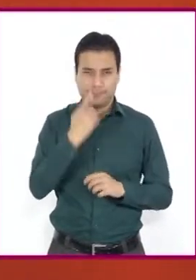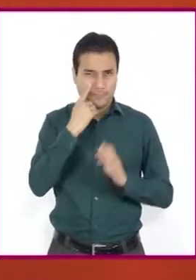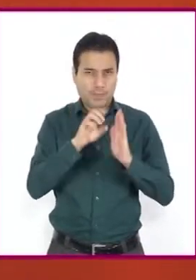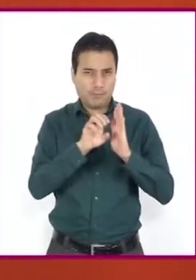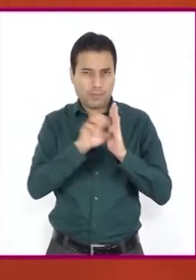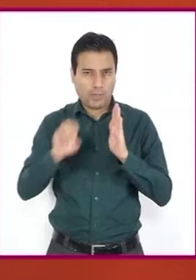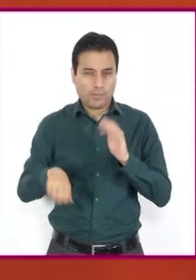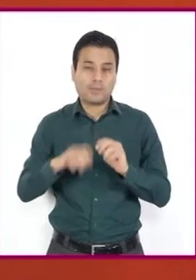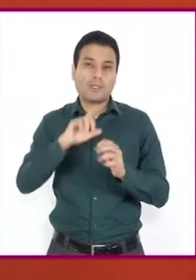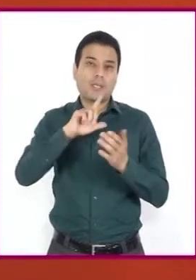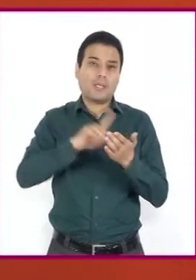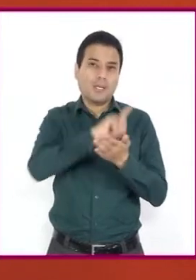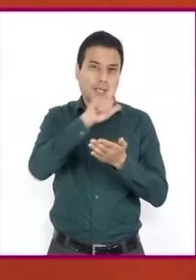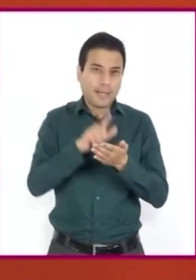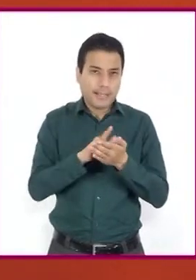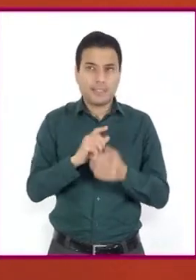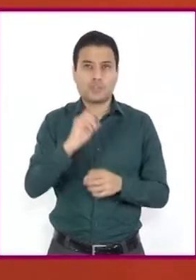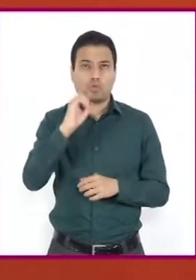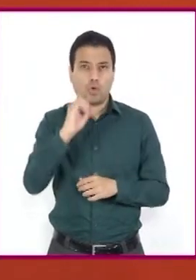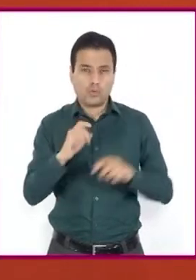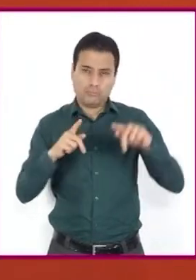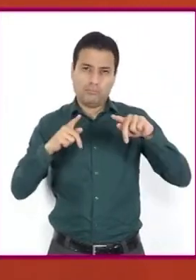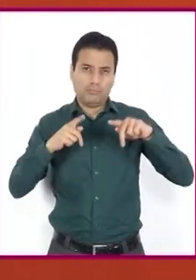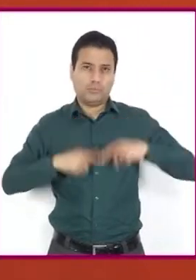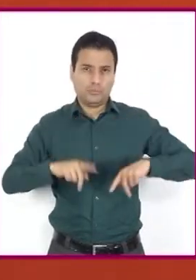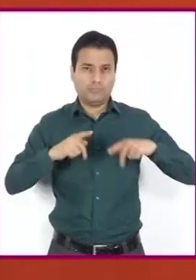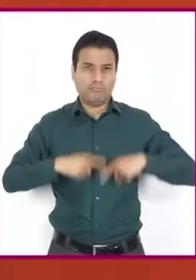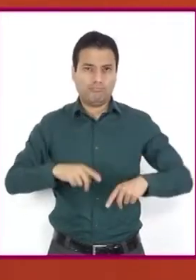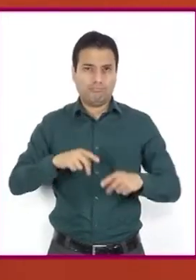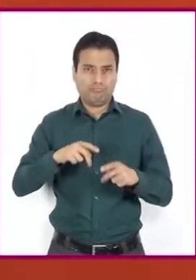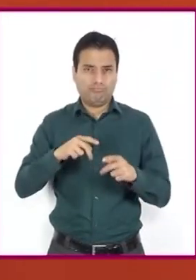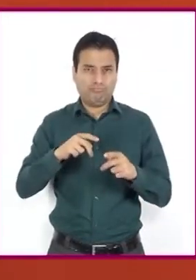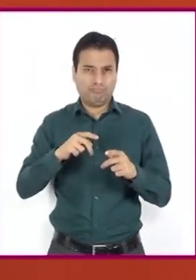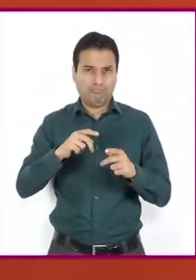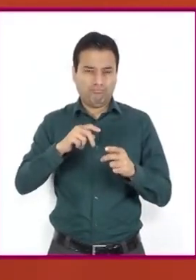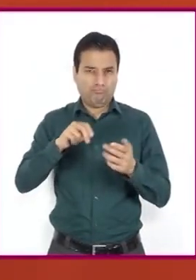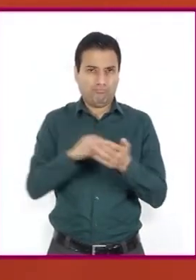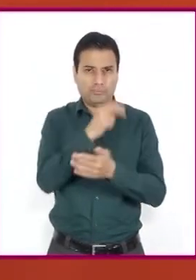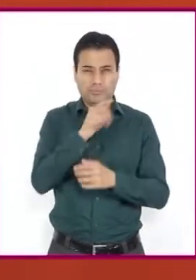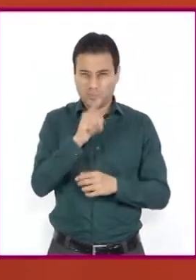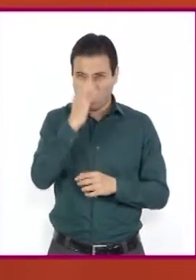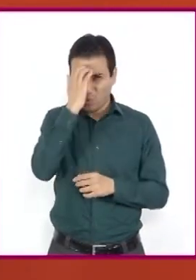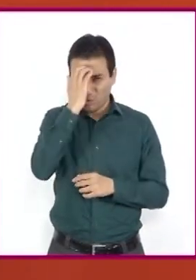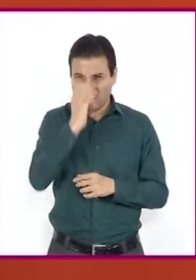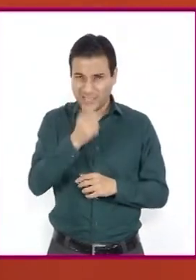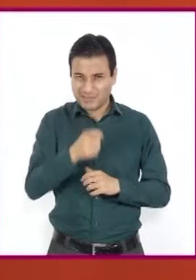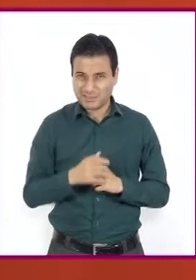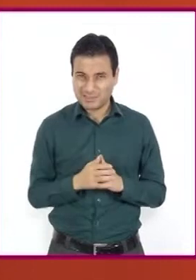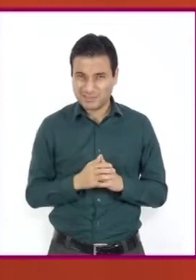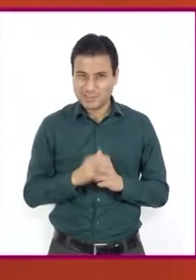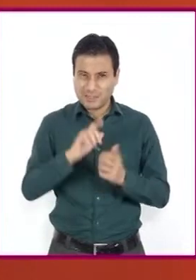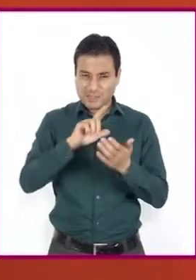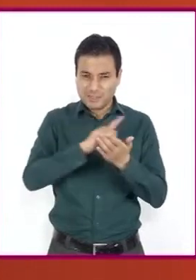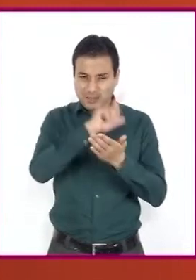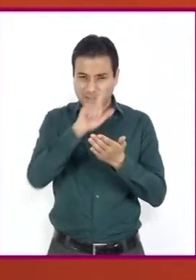las leyes y declaraciones. ¿Conocen cuál es la diferencia entre las leyes y los